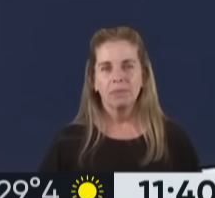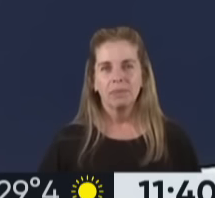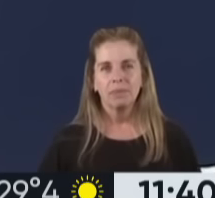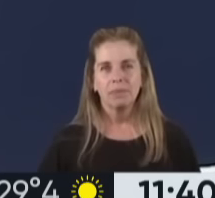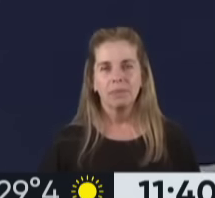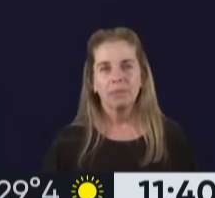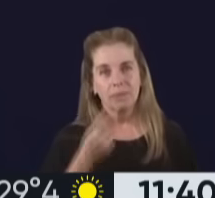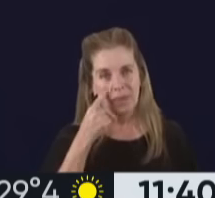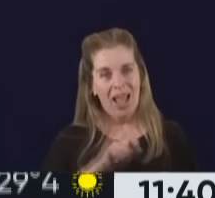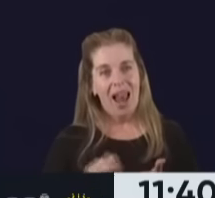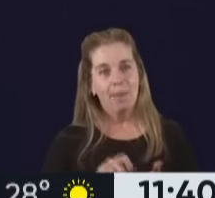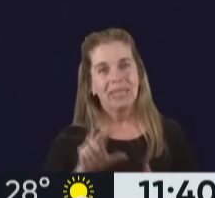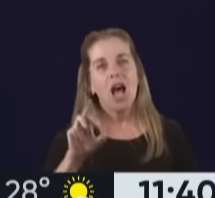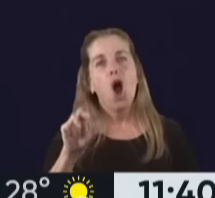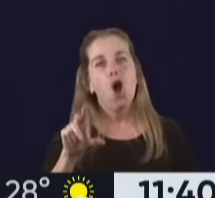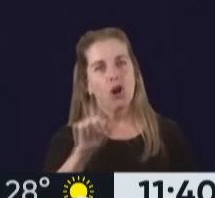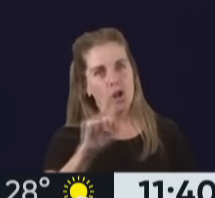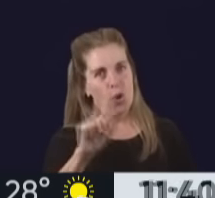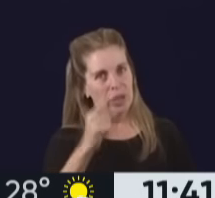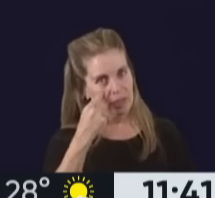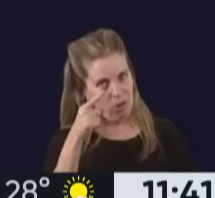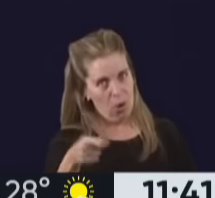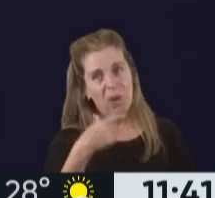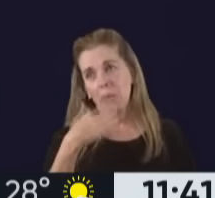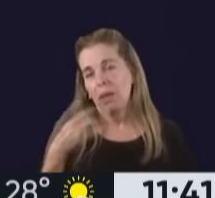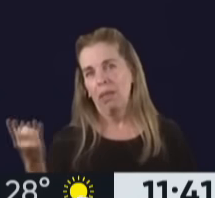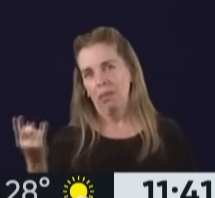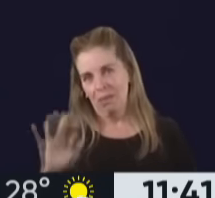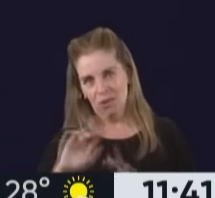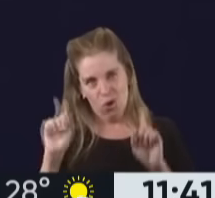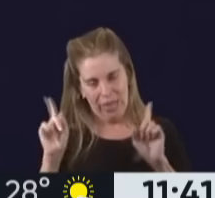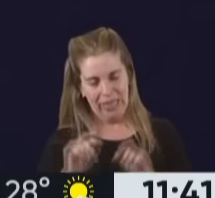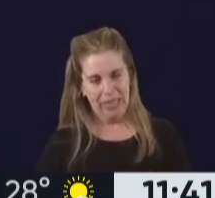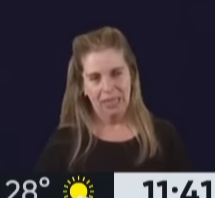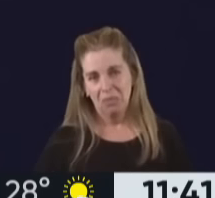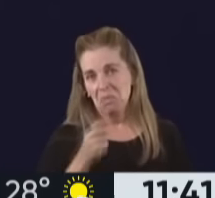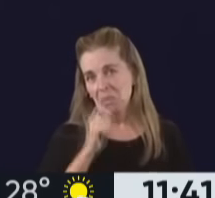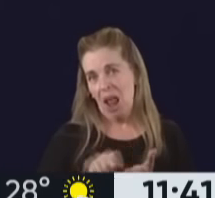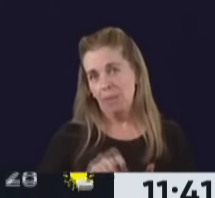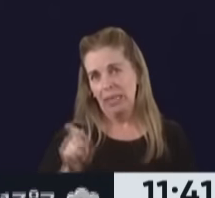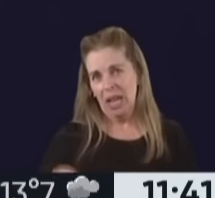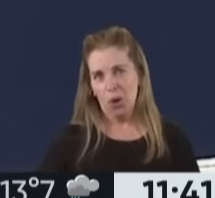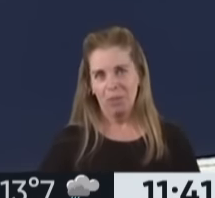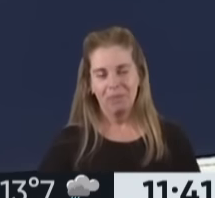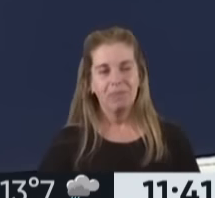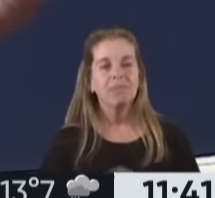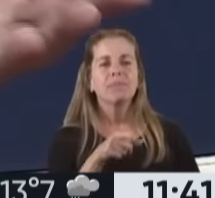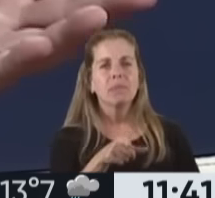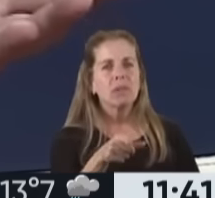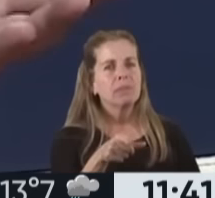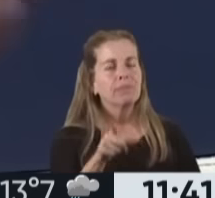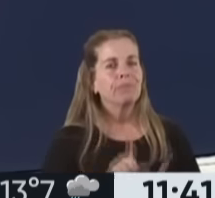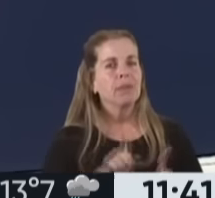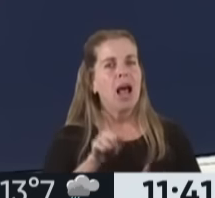No es de oro, porque después dicen que pagué $35.000 por la lapicera. No, es una lapicera común. A ciertas provincias que